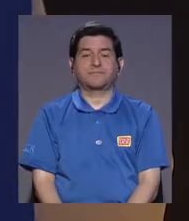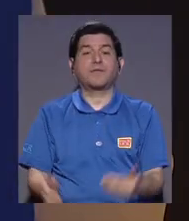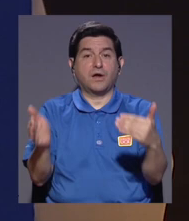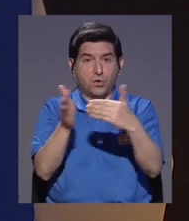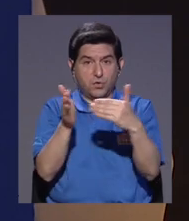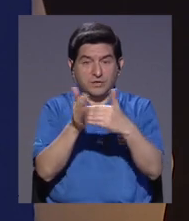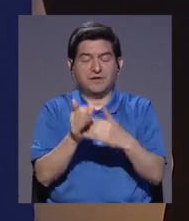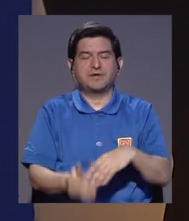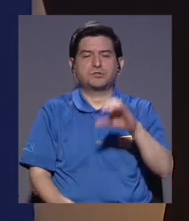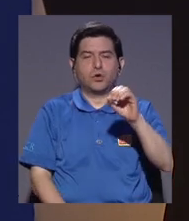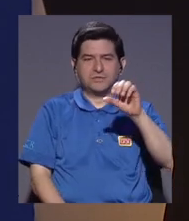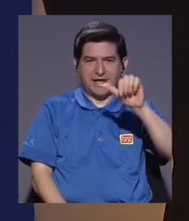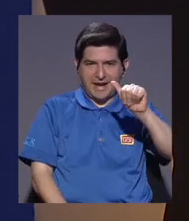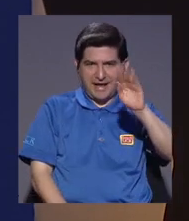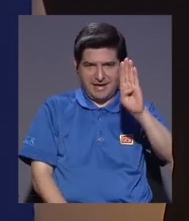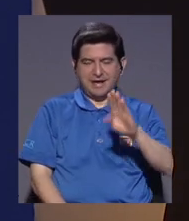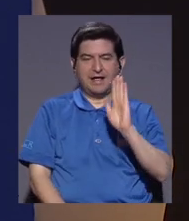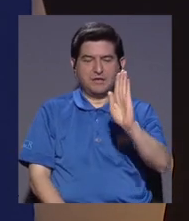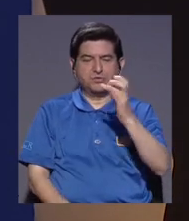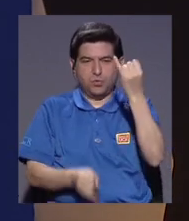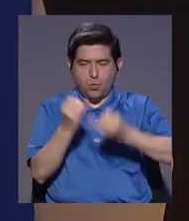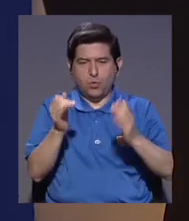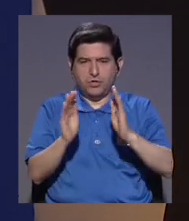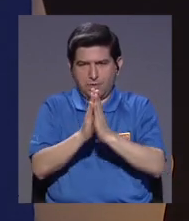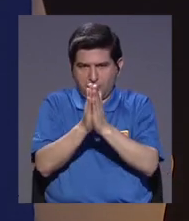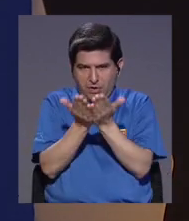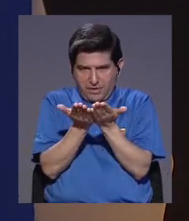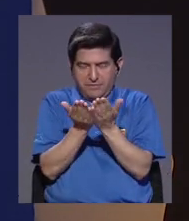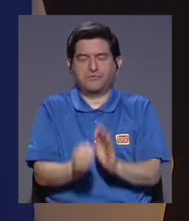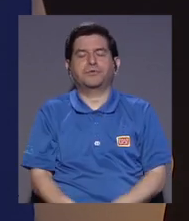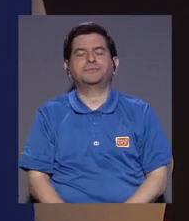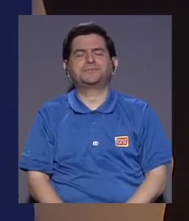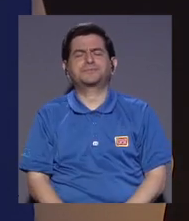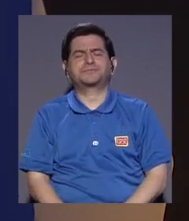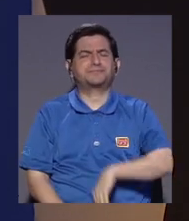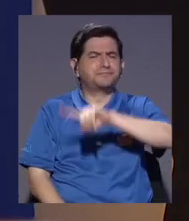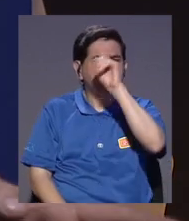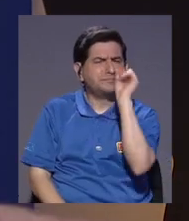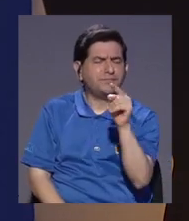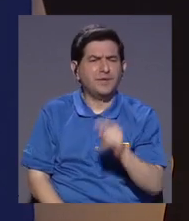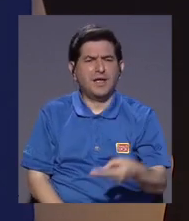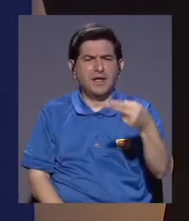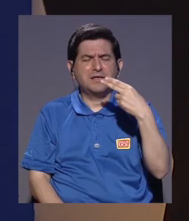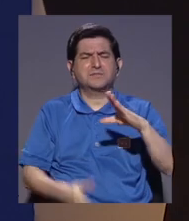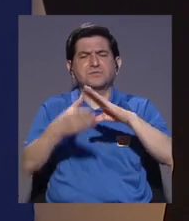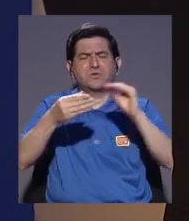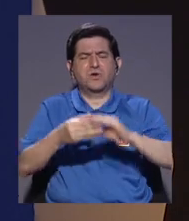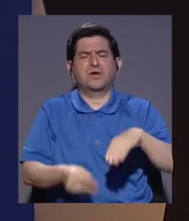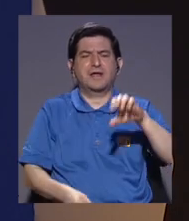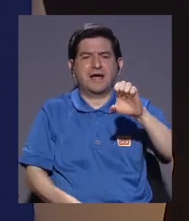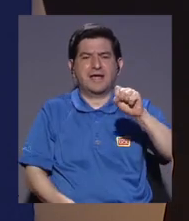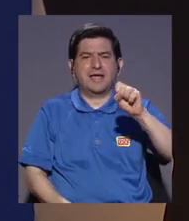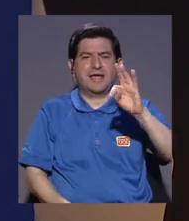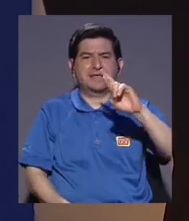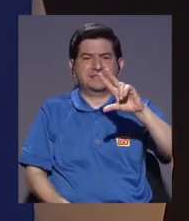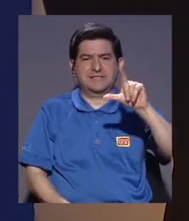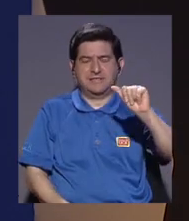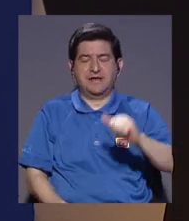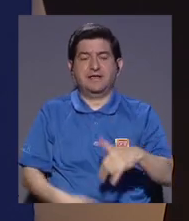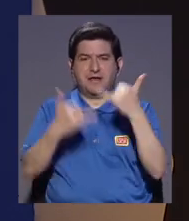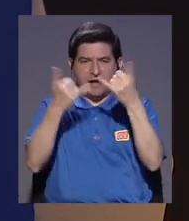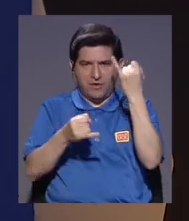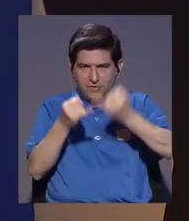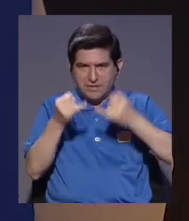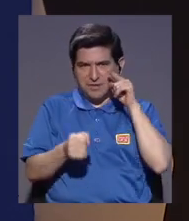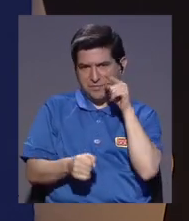estamos de regreso con don oscar aguilar bulgarelli y su último texto don oscar esta historia me cuenta doña estrella y ahora usted va a